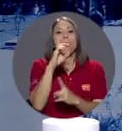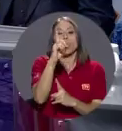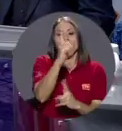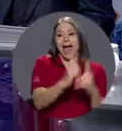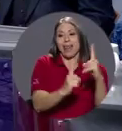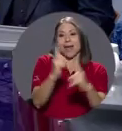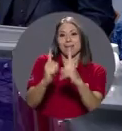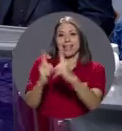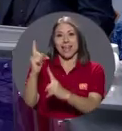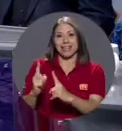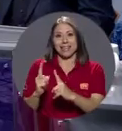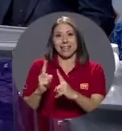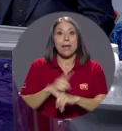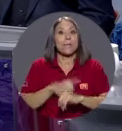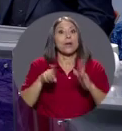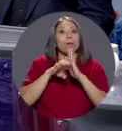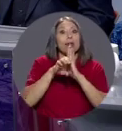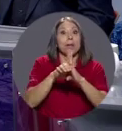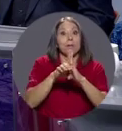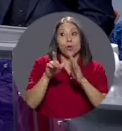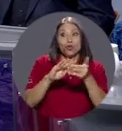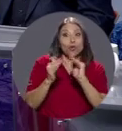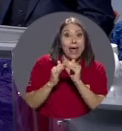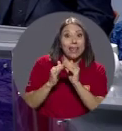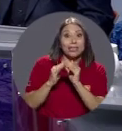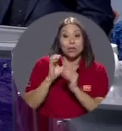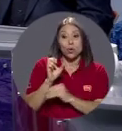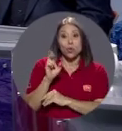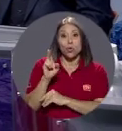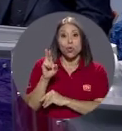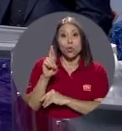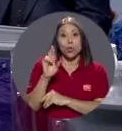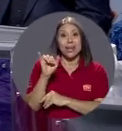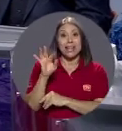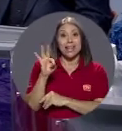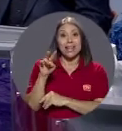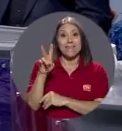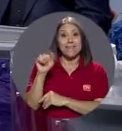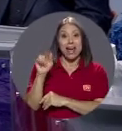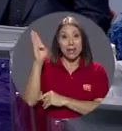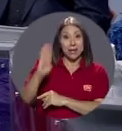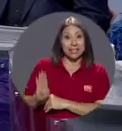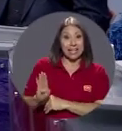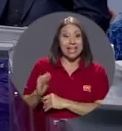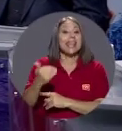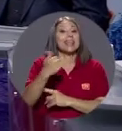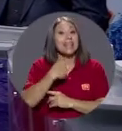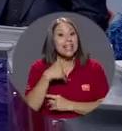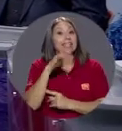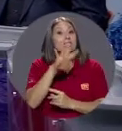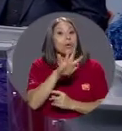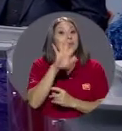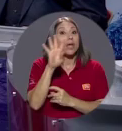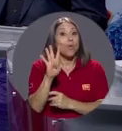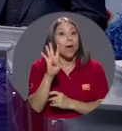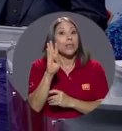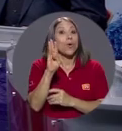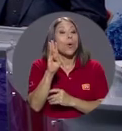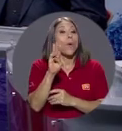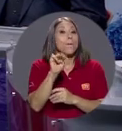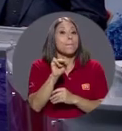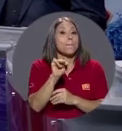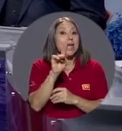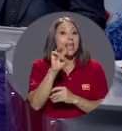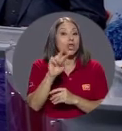embargo, ciudades como Curitiba, en Brasil, tiene 54 metros cuadrados de espacio público por habitante, Nueva